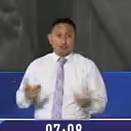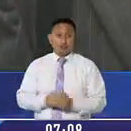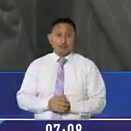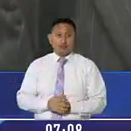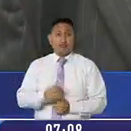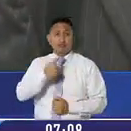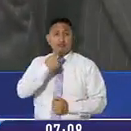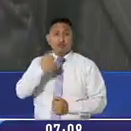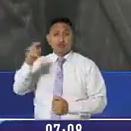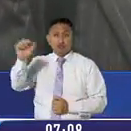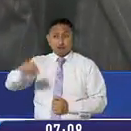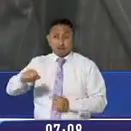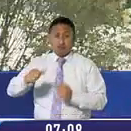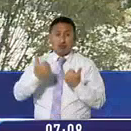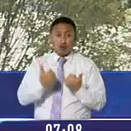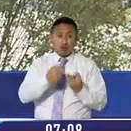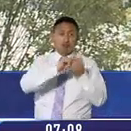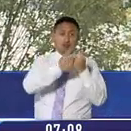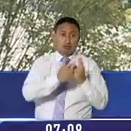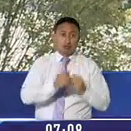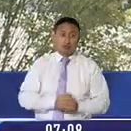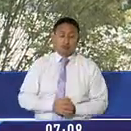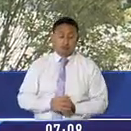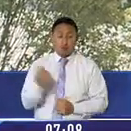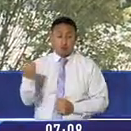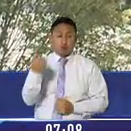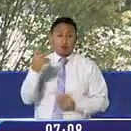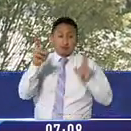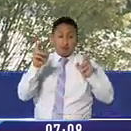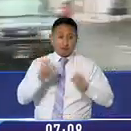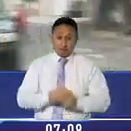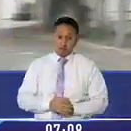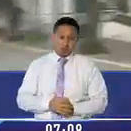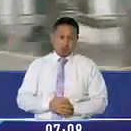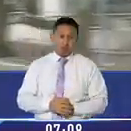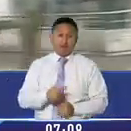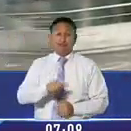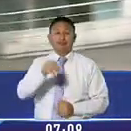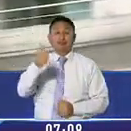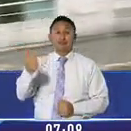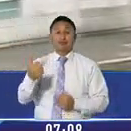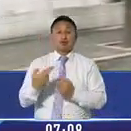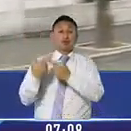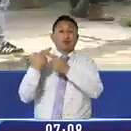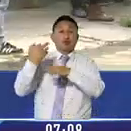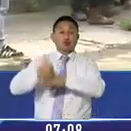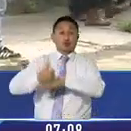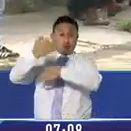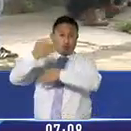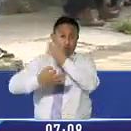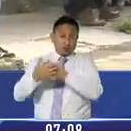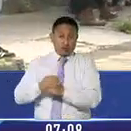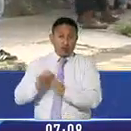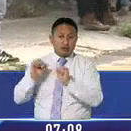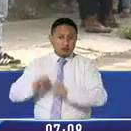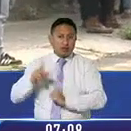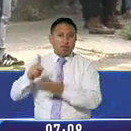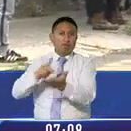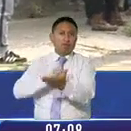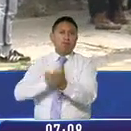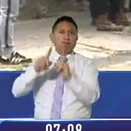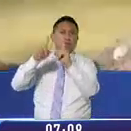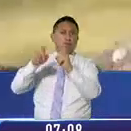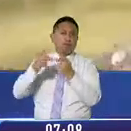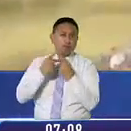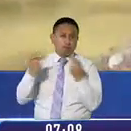se revierta. No fue el único tema en el orden del día. Está en manos de los jueces calificar si procede el proyecto de consulta popular